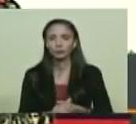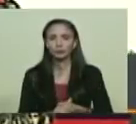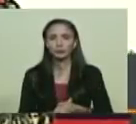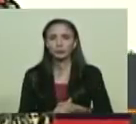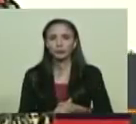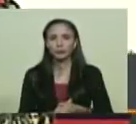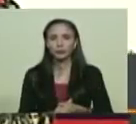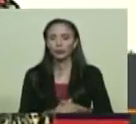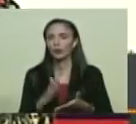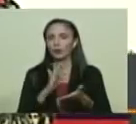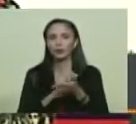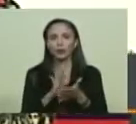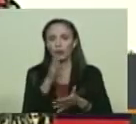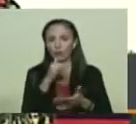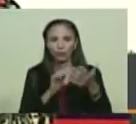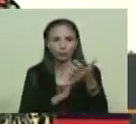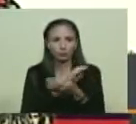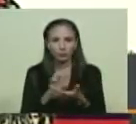Tranquilito estaba.